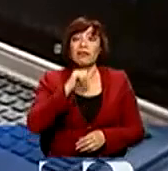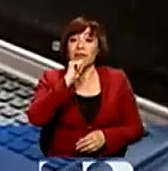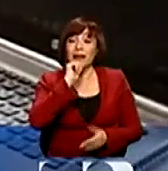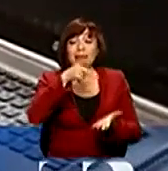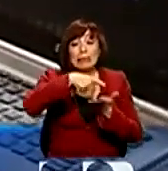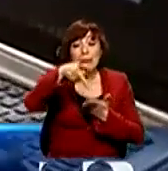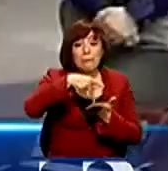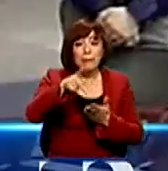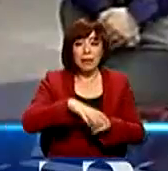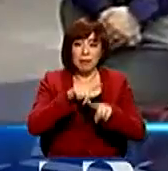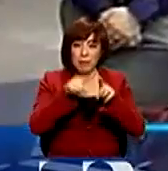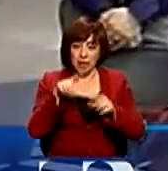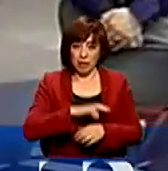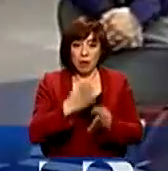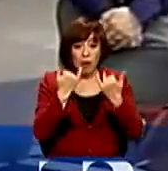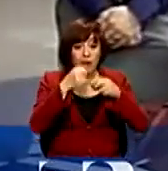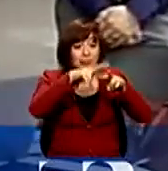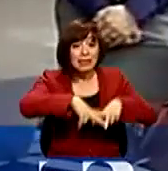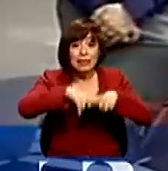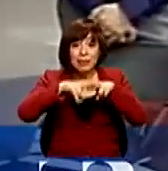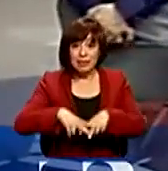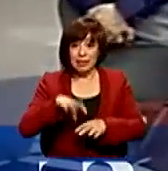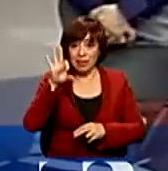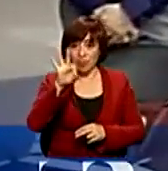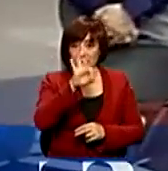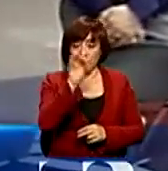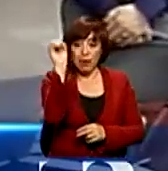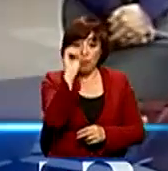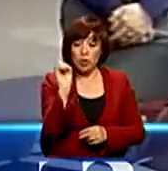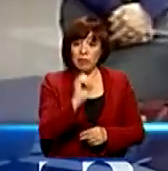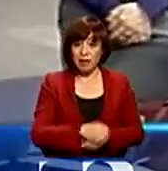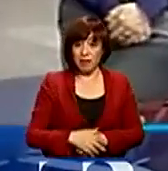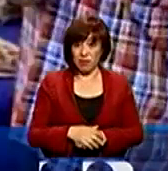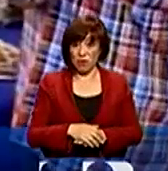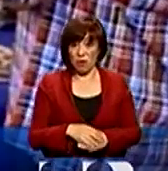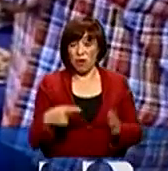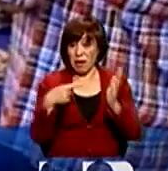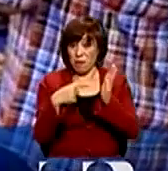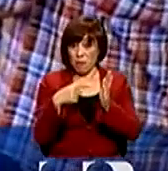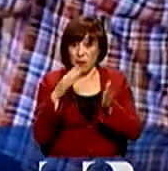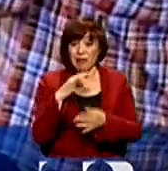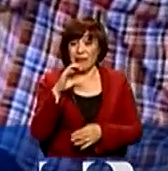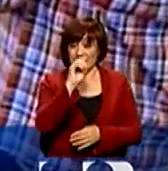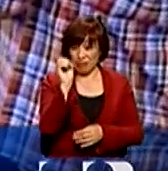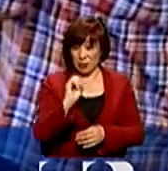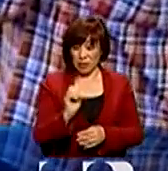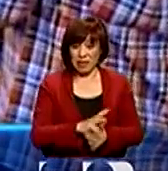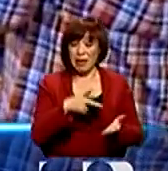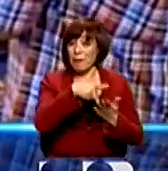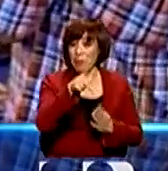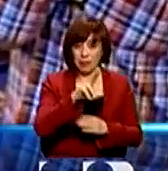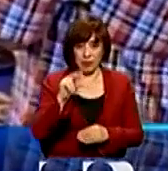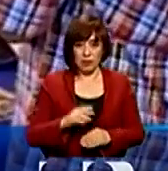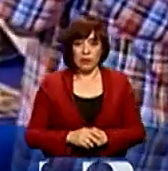de intereses. Y en esta primera etapa en la que se condona el 99% de los intereses, ya van 18.000. Que representan